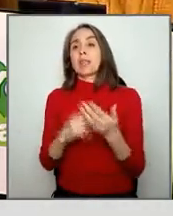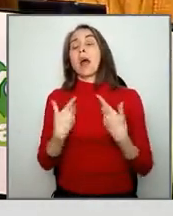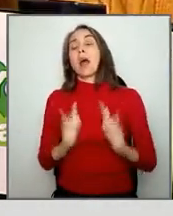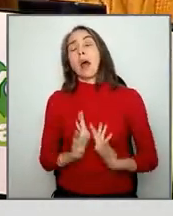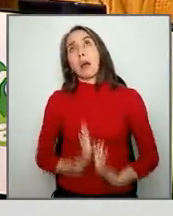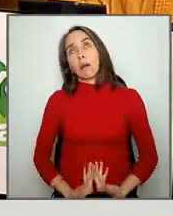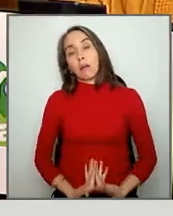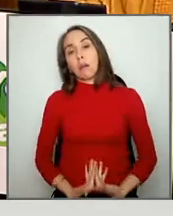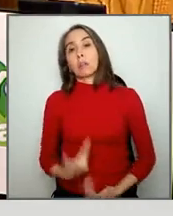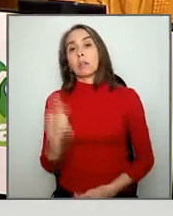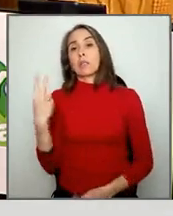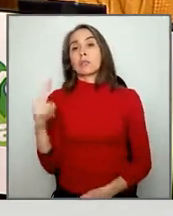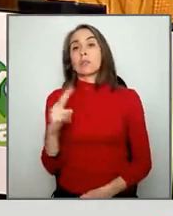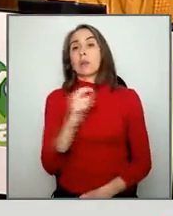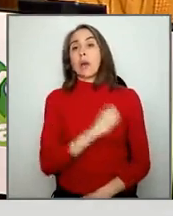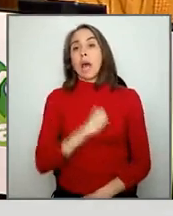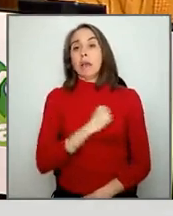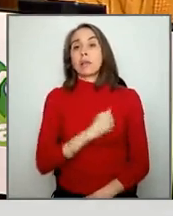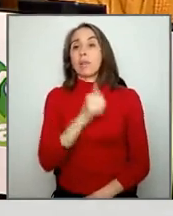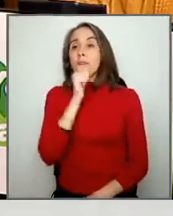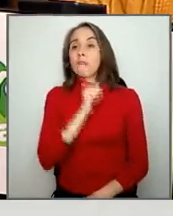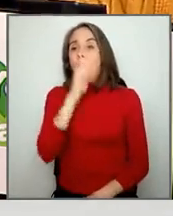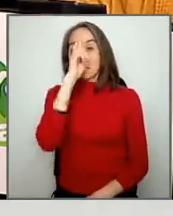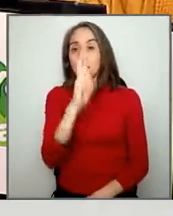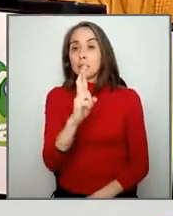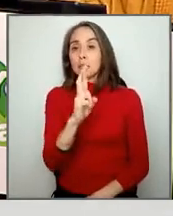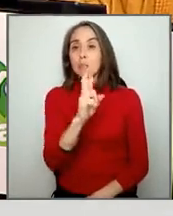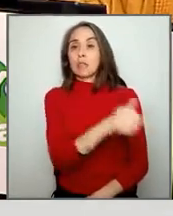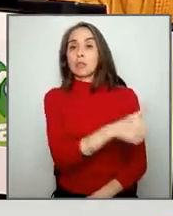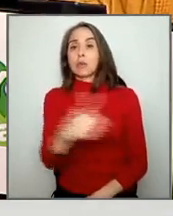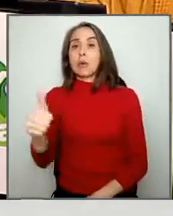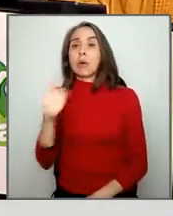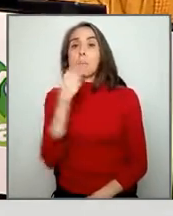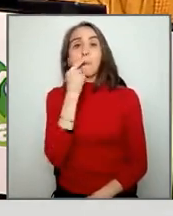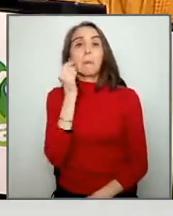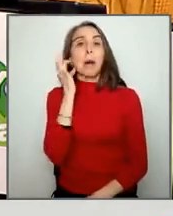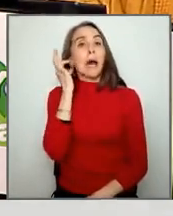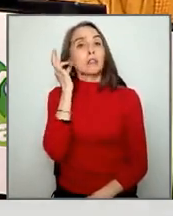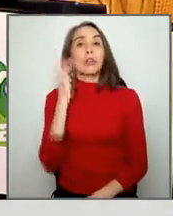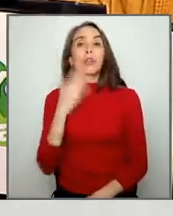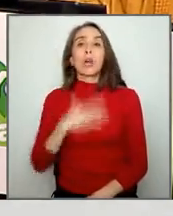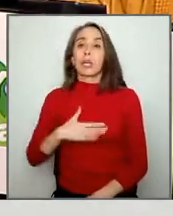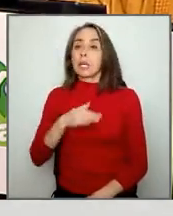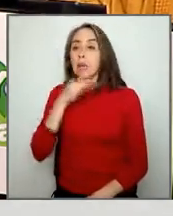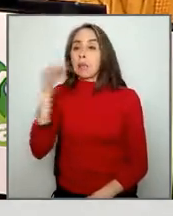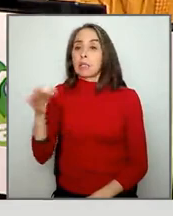actitud me parece una falta de respeto para todos y todas eso quería decir presidente